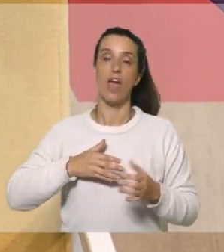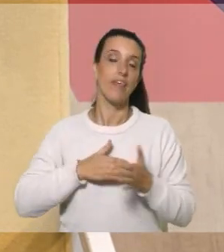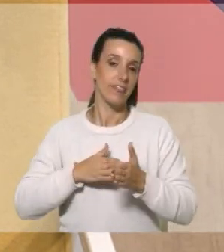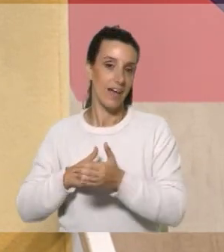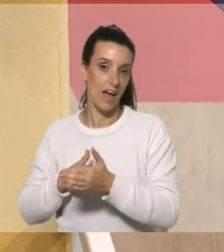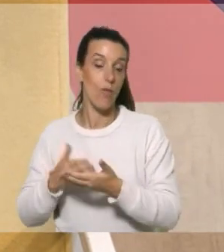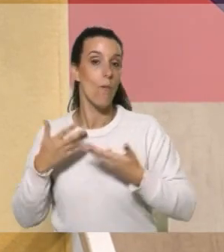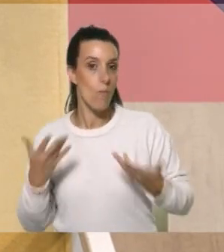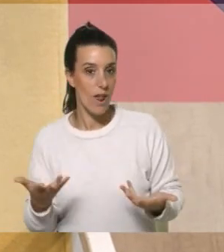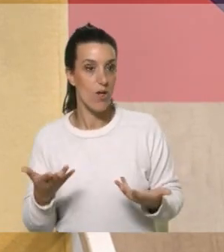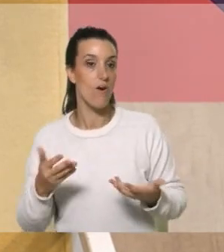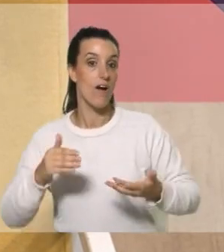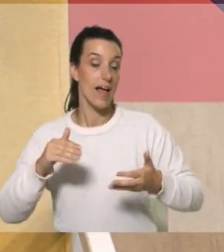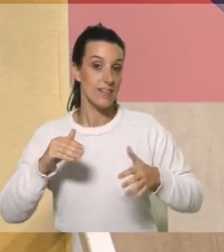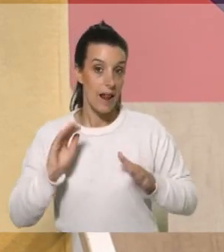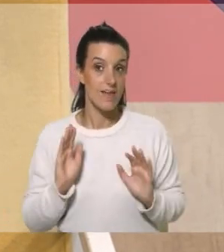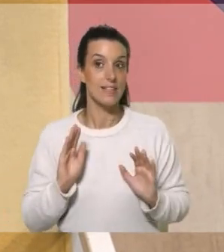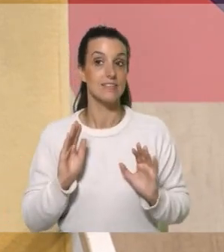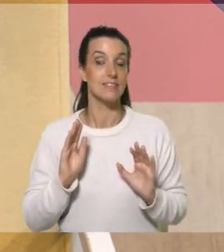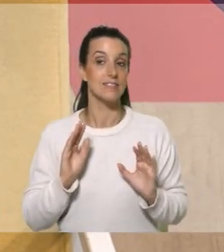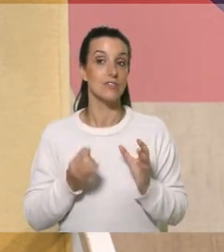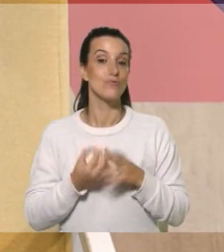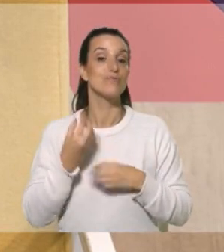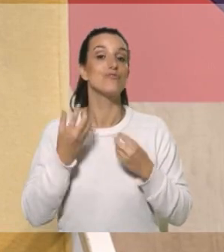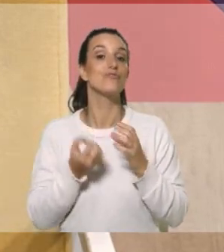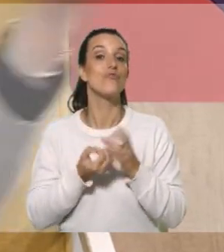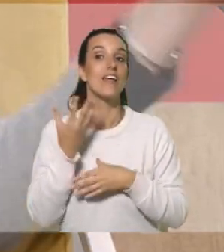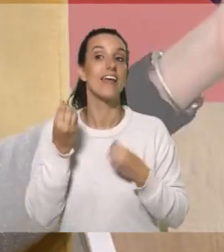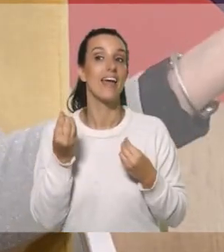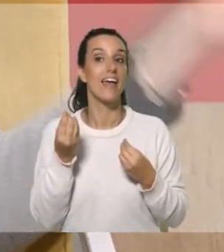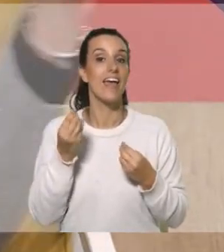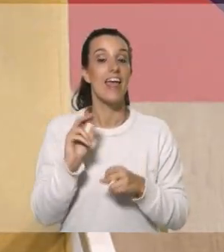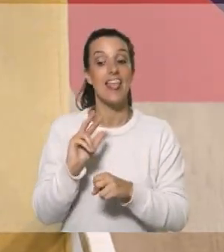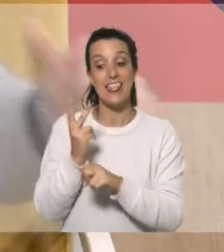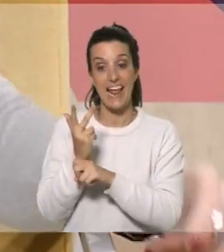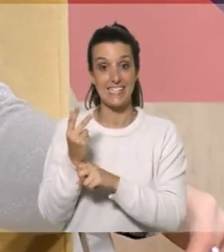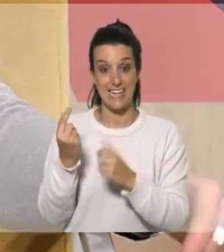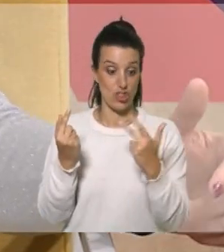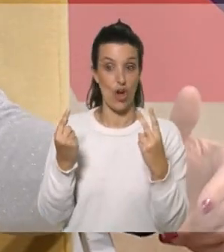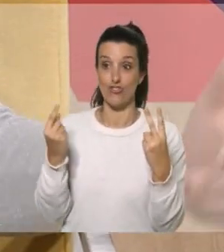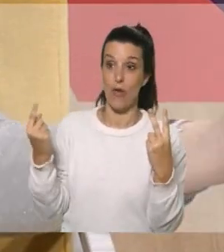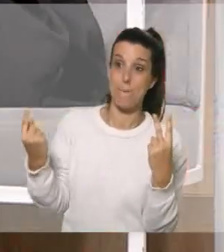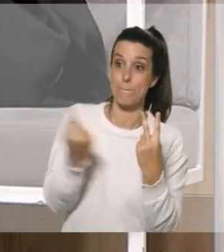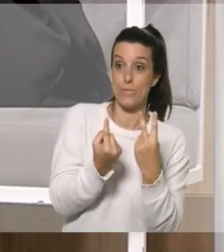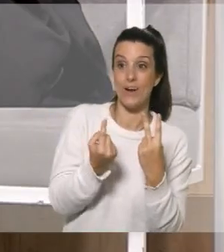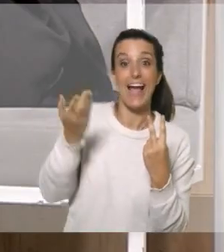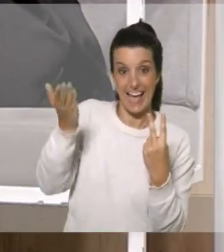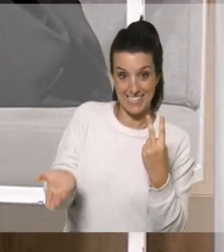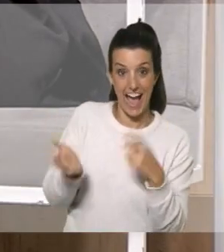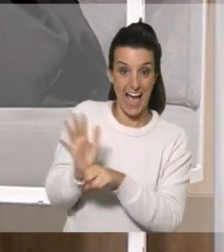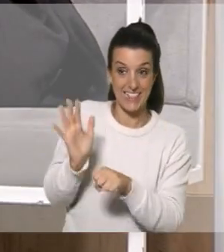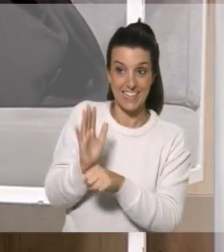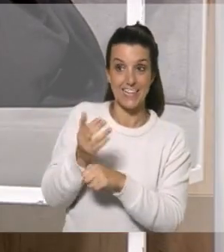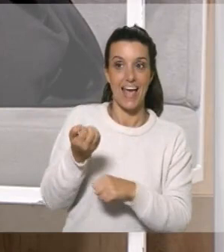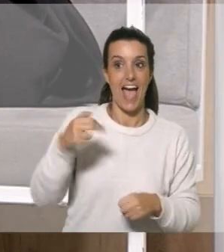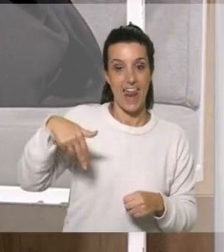bueno de pronto este aparece por eso es que aparece el tercer personaje que lo interpreta Paola Gabo que